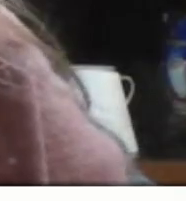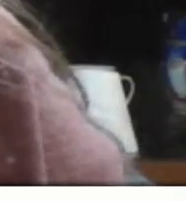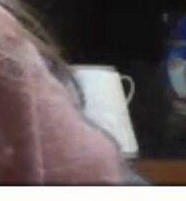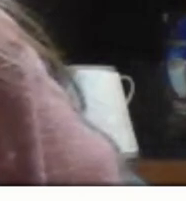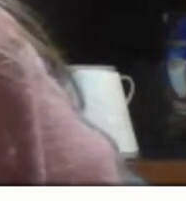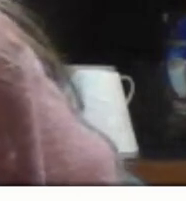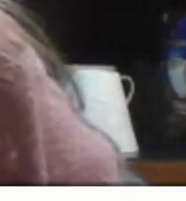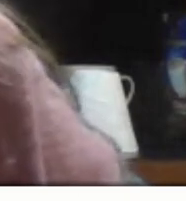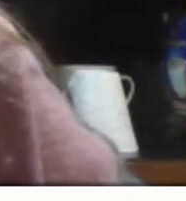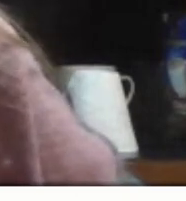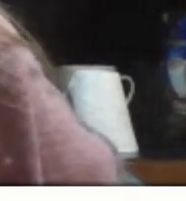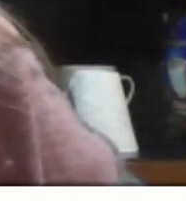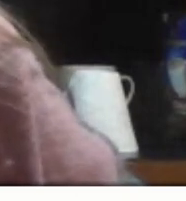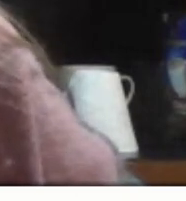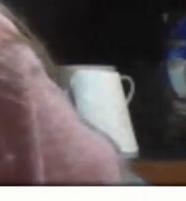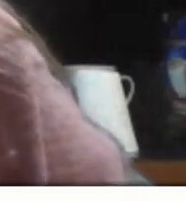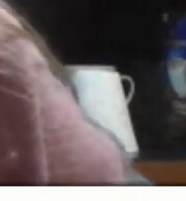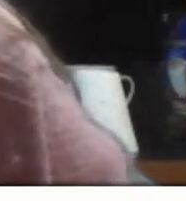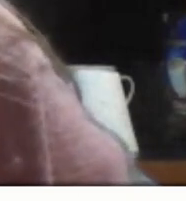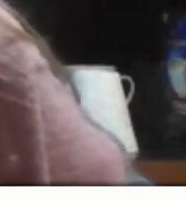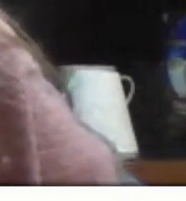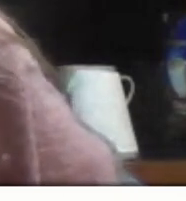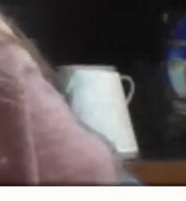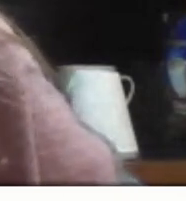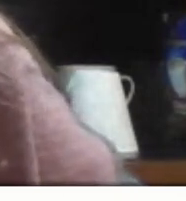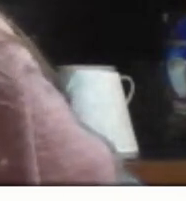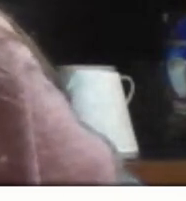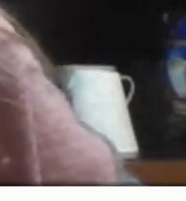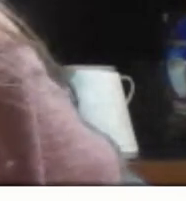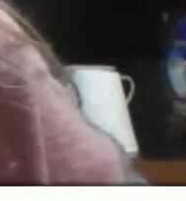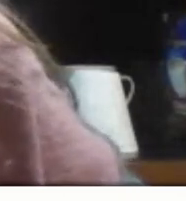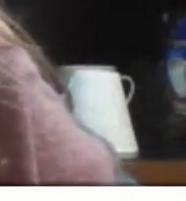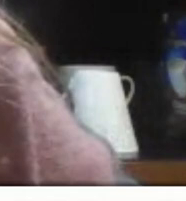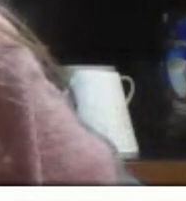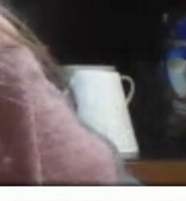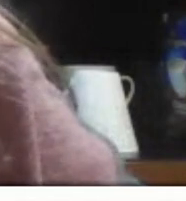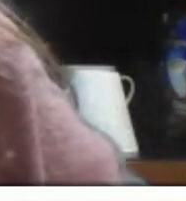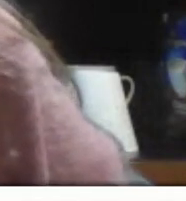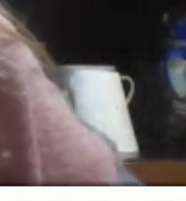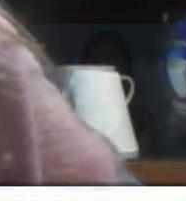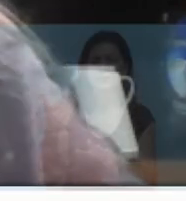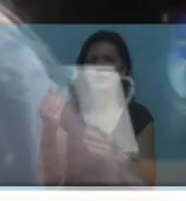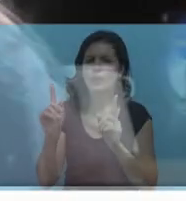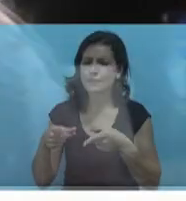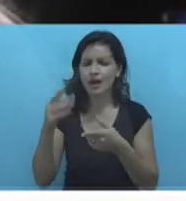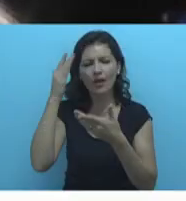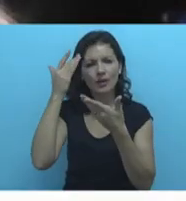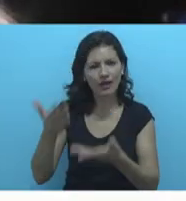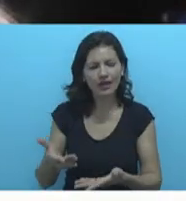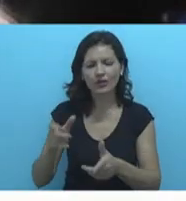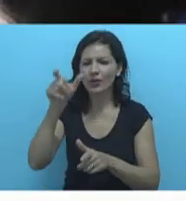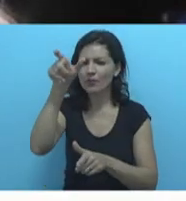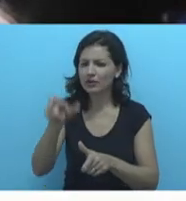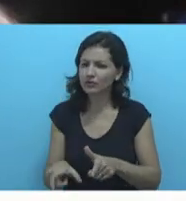senador, el ex gobernador de esta provincia, pero en realidad muchos estamos despidiendo y homenajeando a una persona muy cercana y